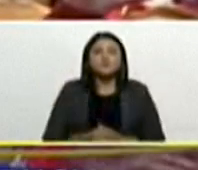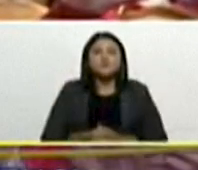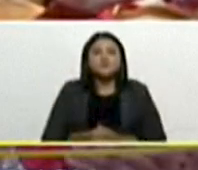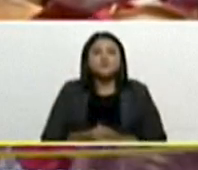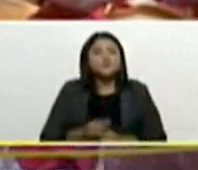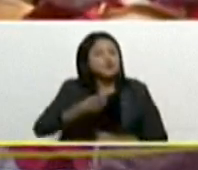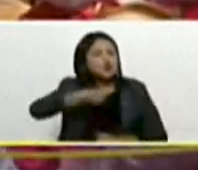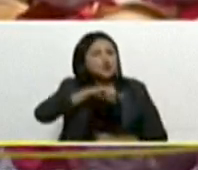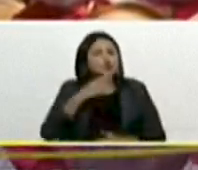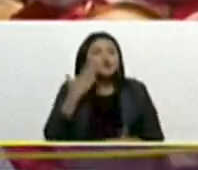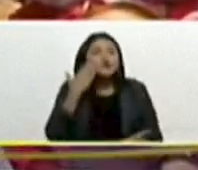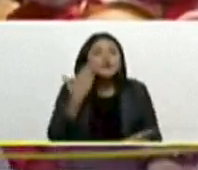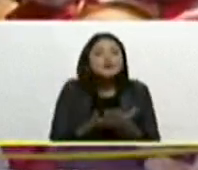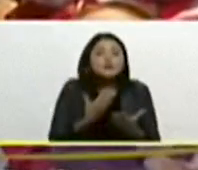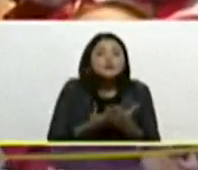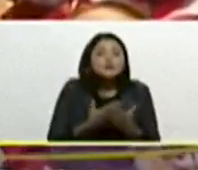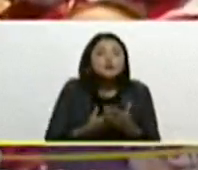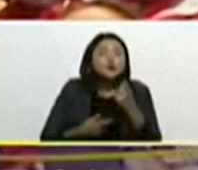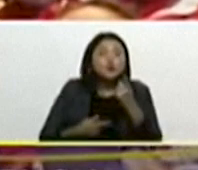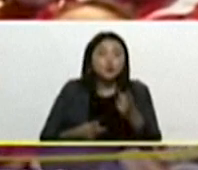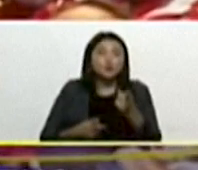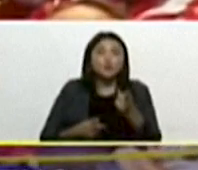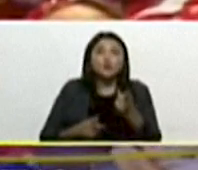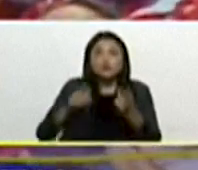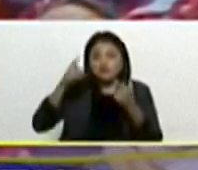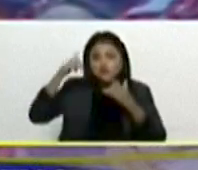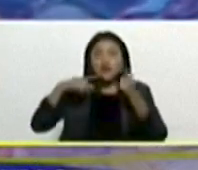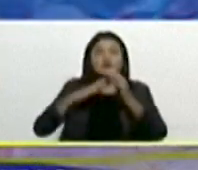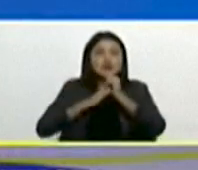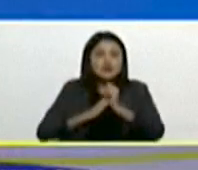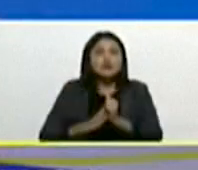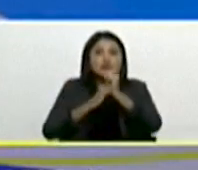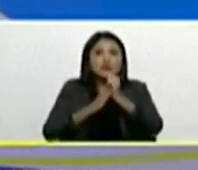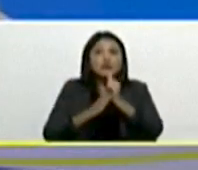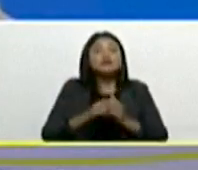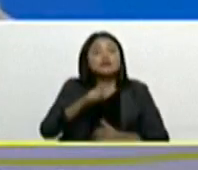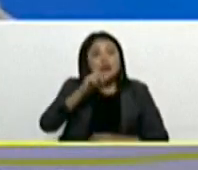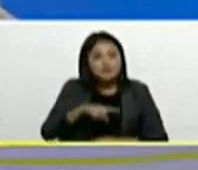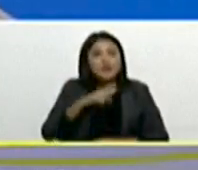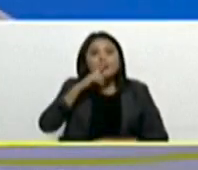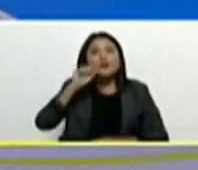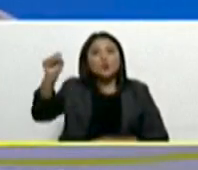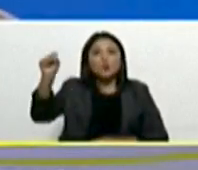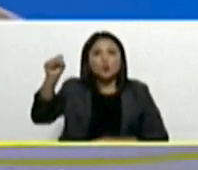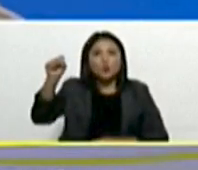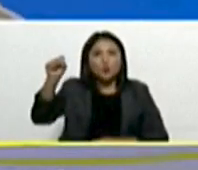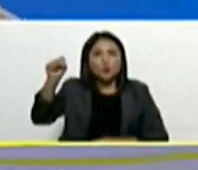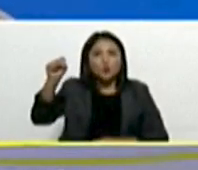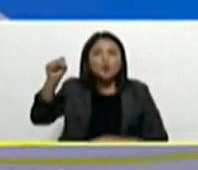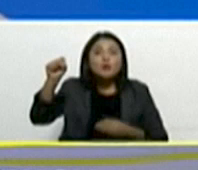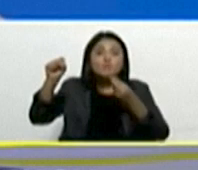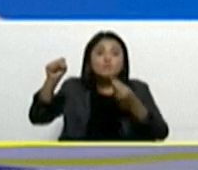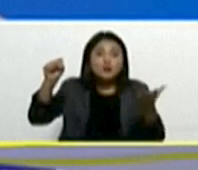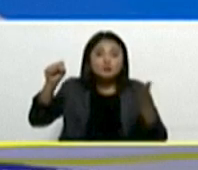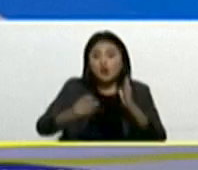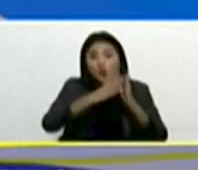Hemos sido testigos del liderazgo también de Maduro para continuar la obra